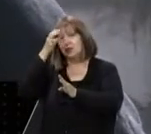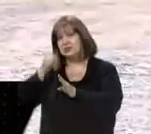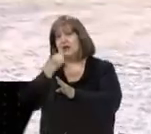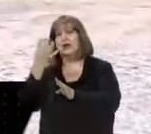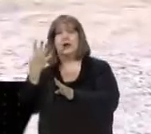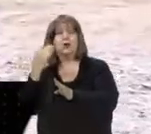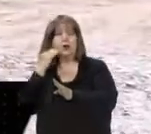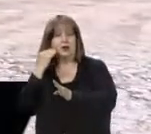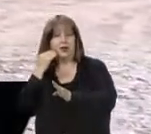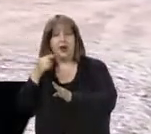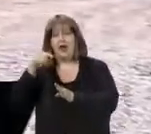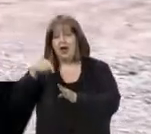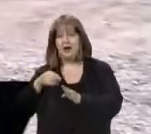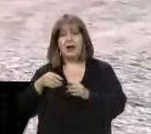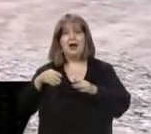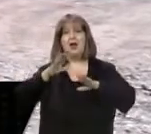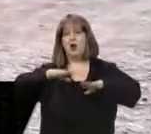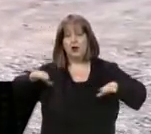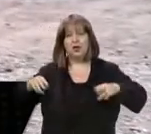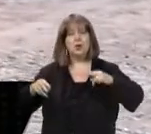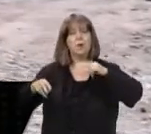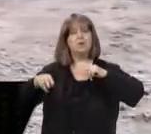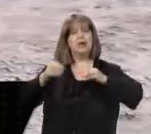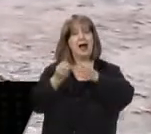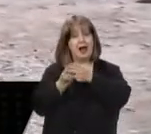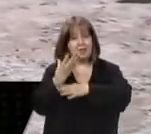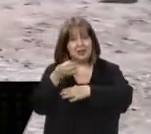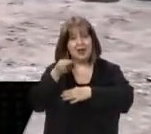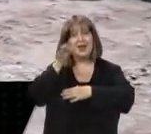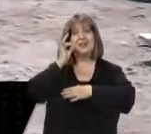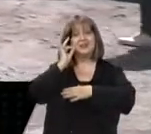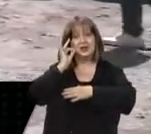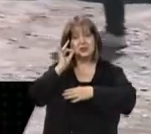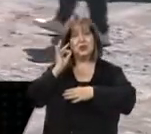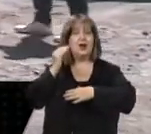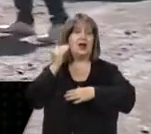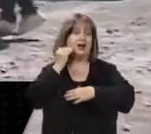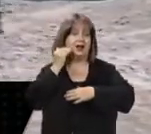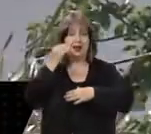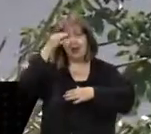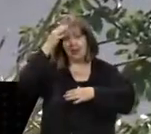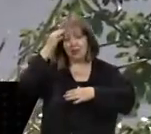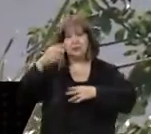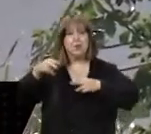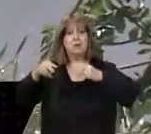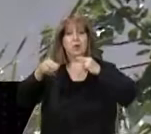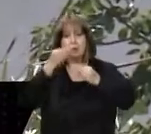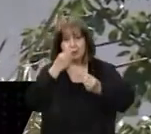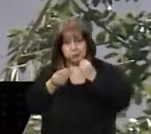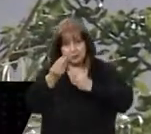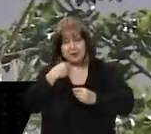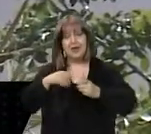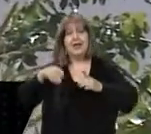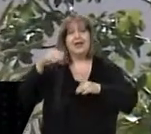van a desayunar, almorzar y merendar. Y vamos a tener referentes de la comunidad, mamás de la